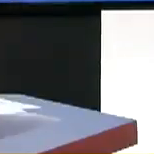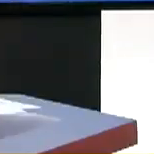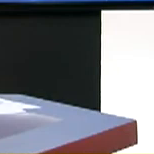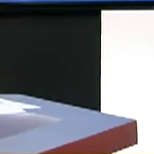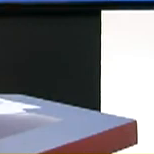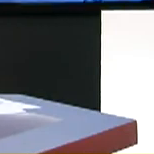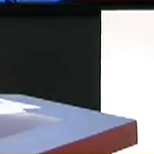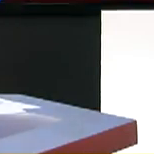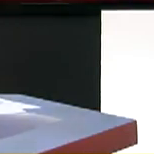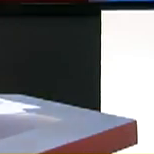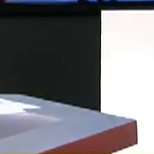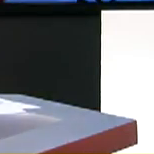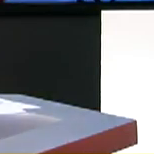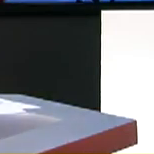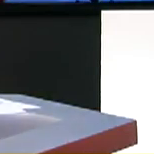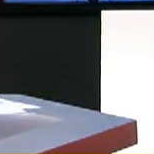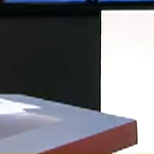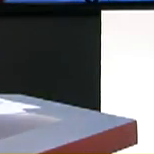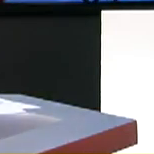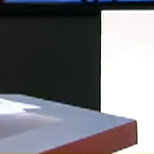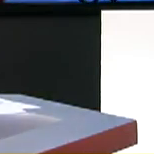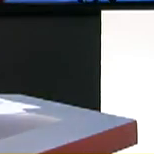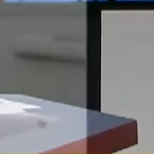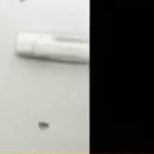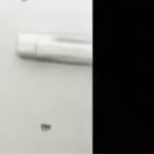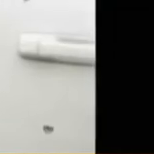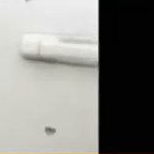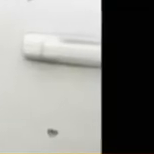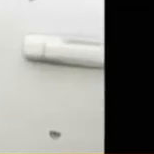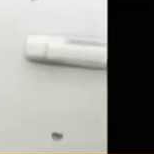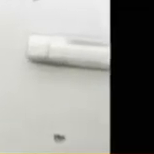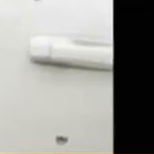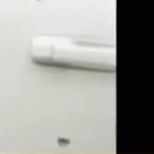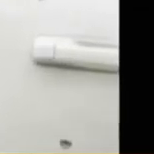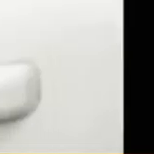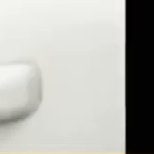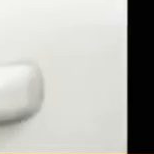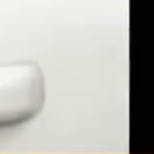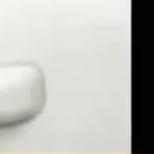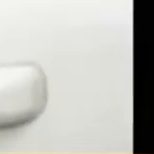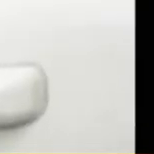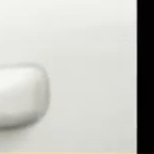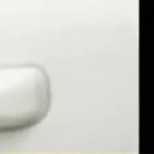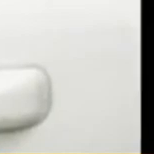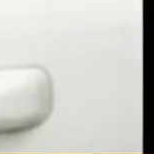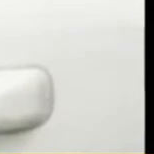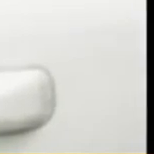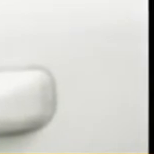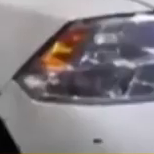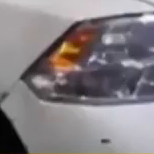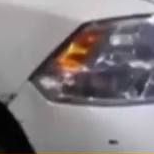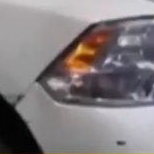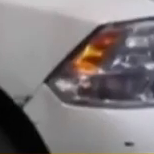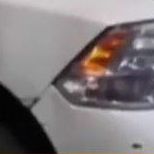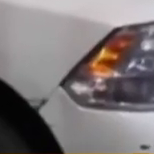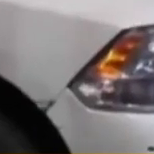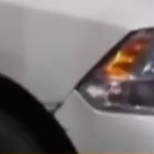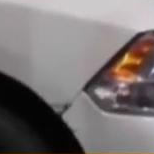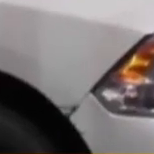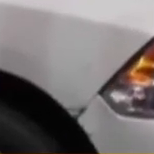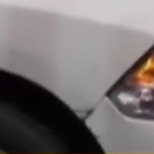Y también un caso que estremeció esta mañana fue el que se dio a conocer después de que un grupo de jóvenes católicos